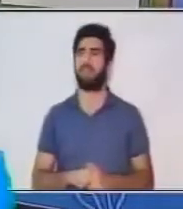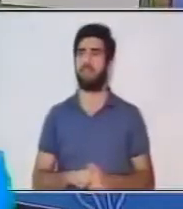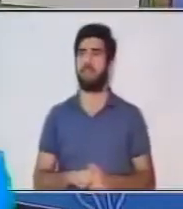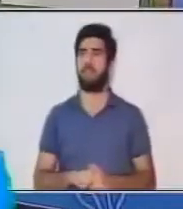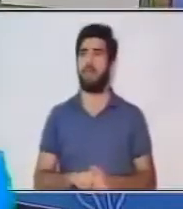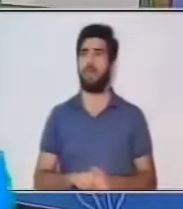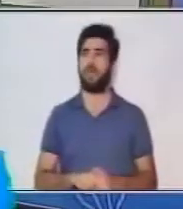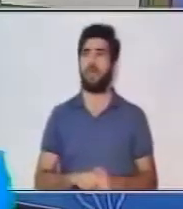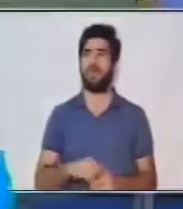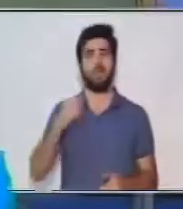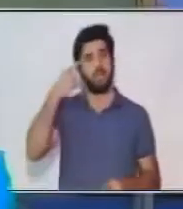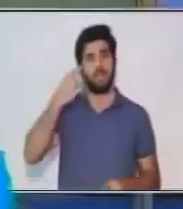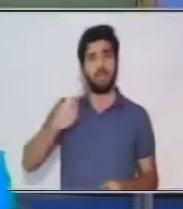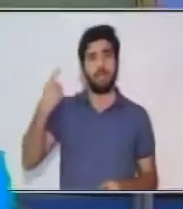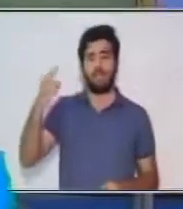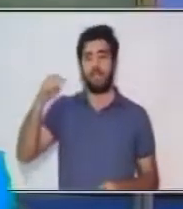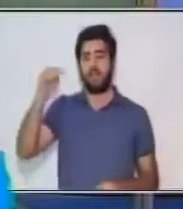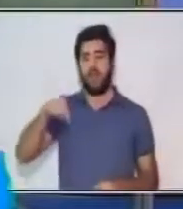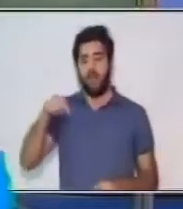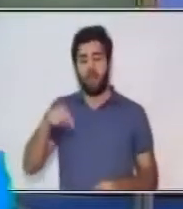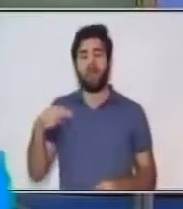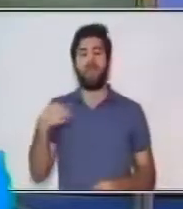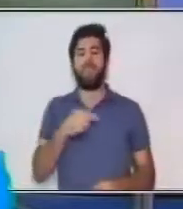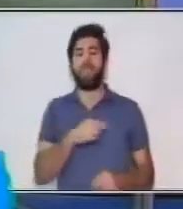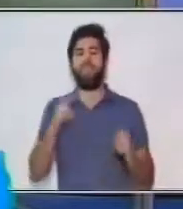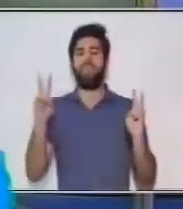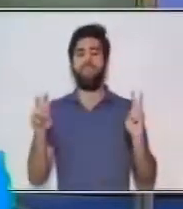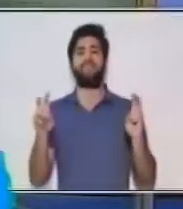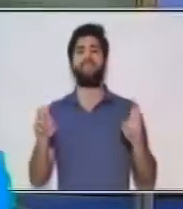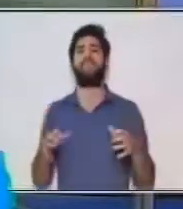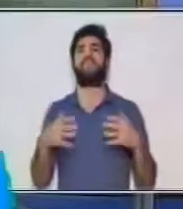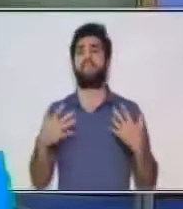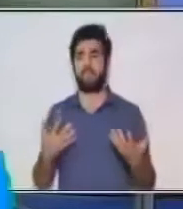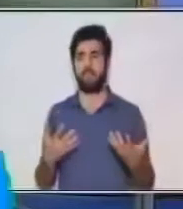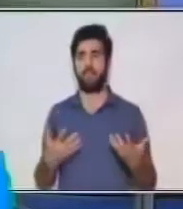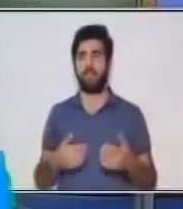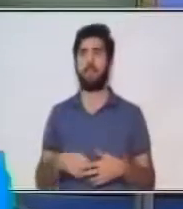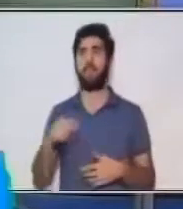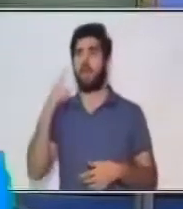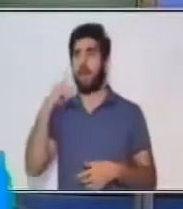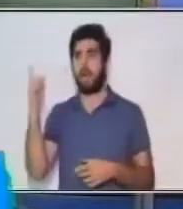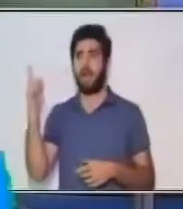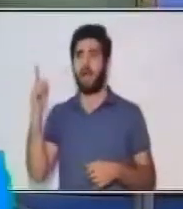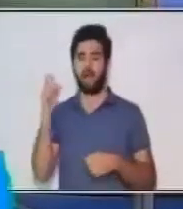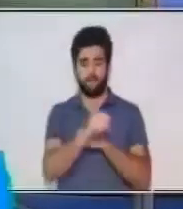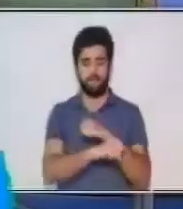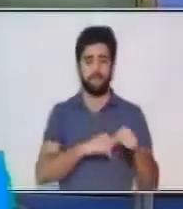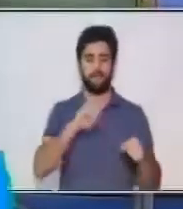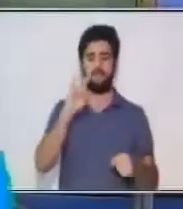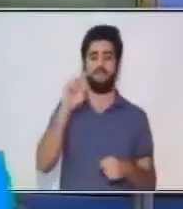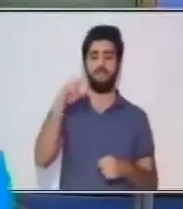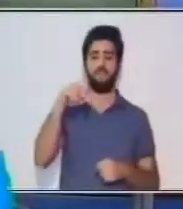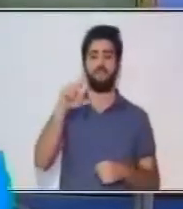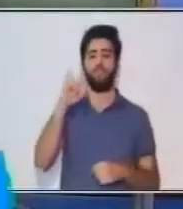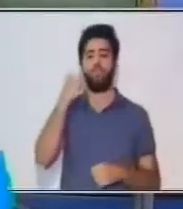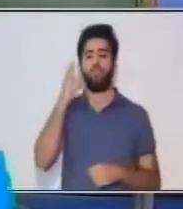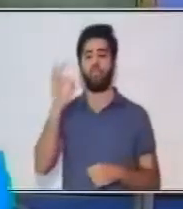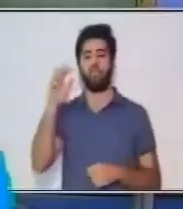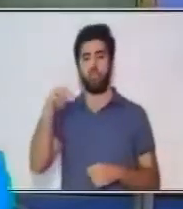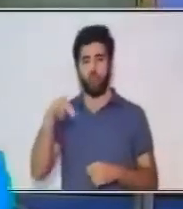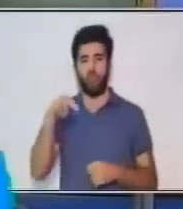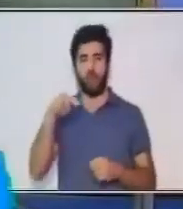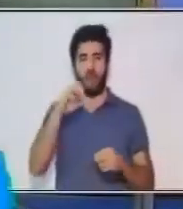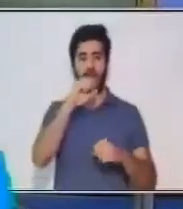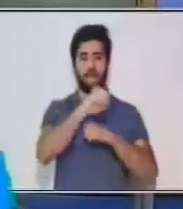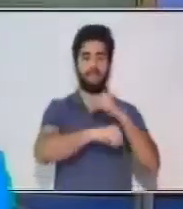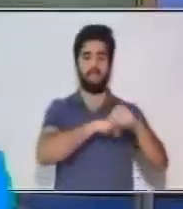El día de hoy vamos a desarrollar un tema que es aplicación de funciones racionales.